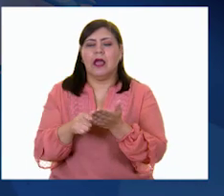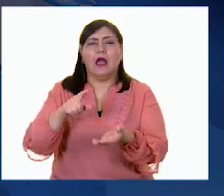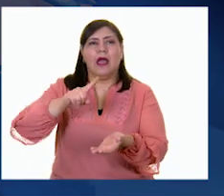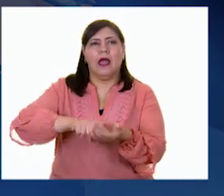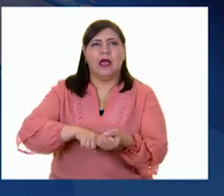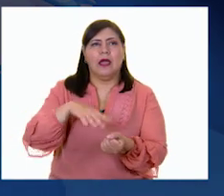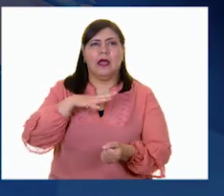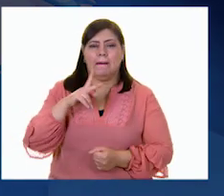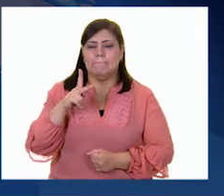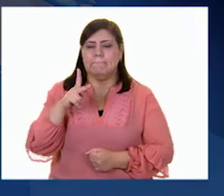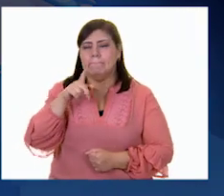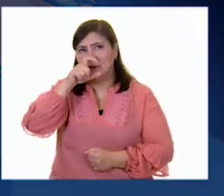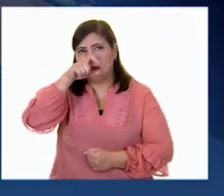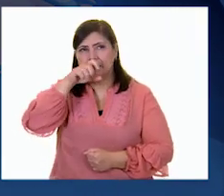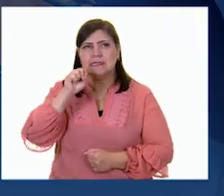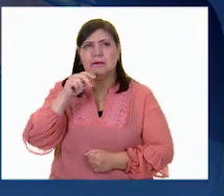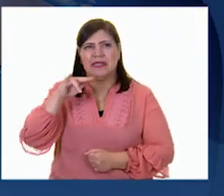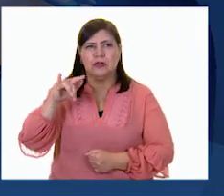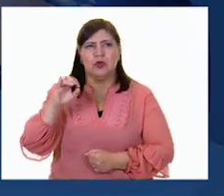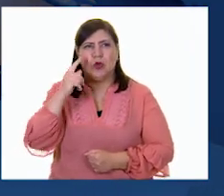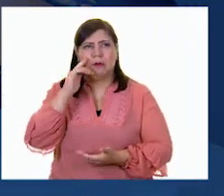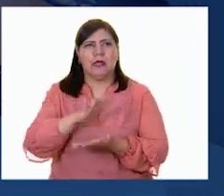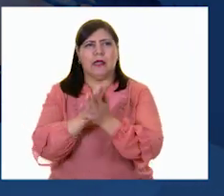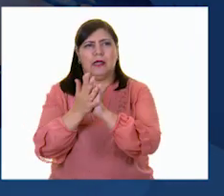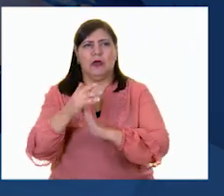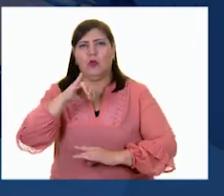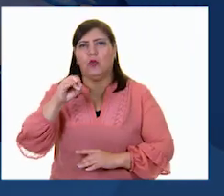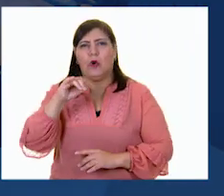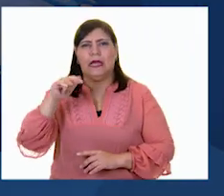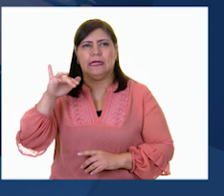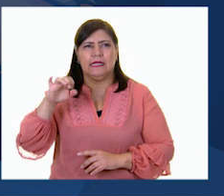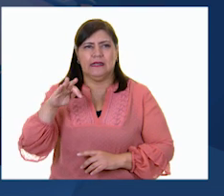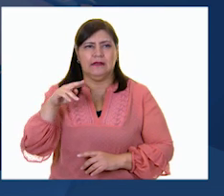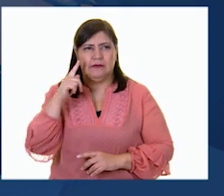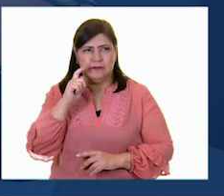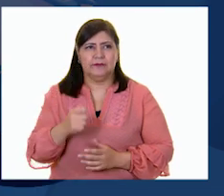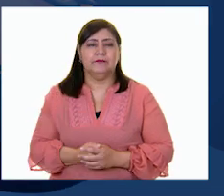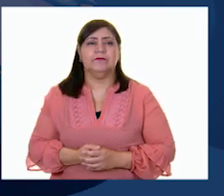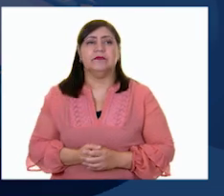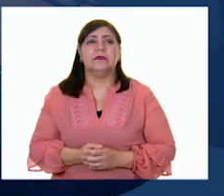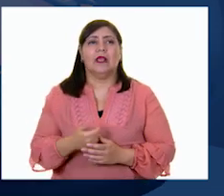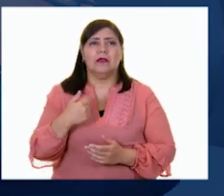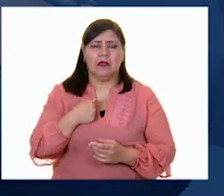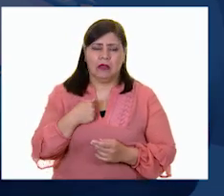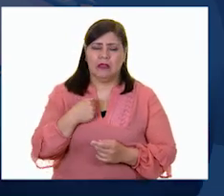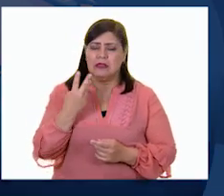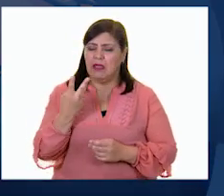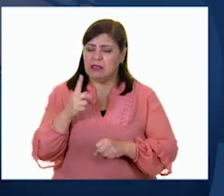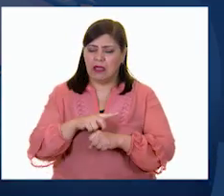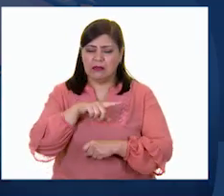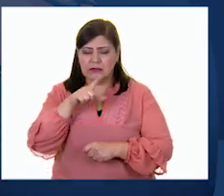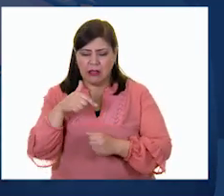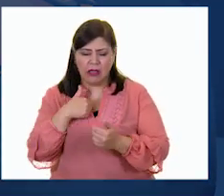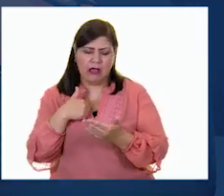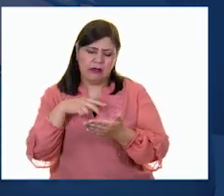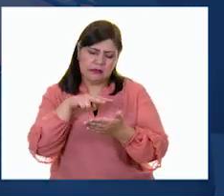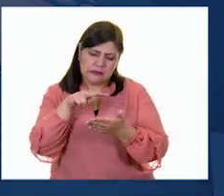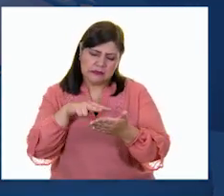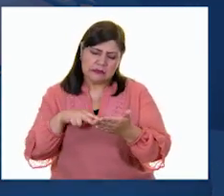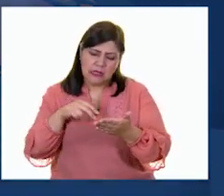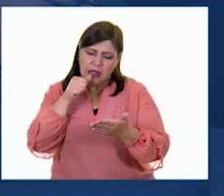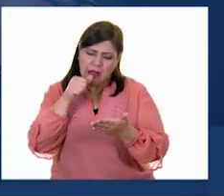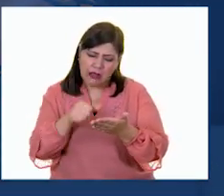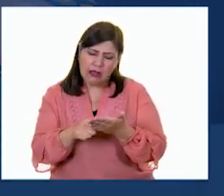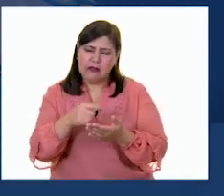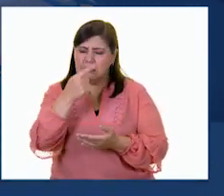Periquillo Sarmiento, adaptación de José Joaquín Fernández de Lizardi. Al cabo de 3 días abrí la carta, cuyo contenido leí tantas veces que